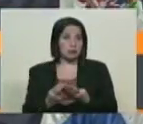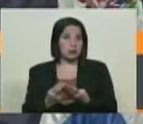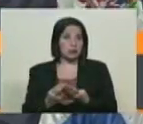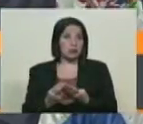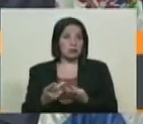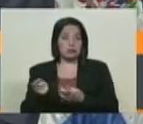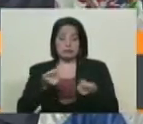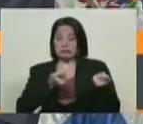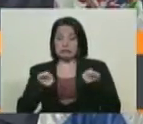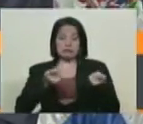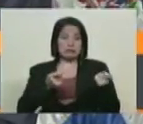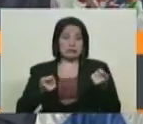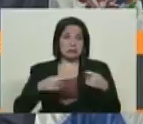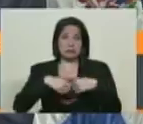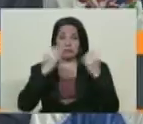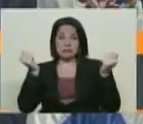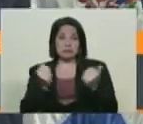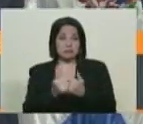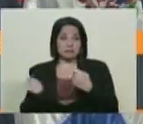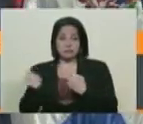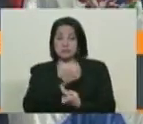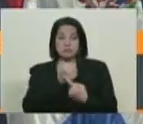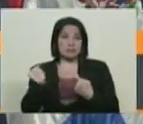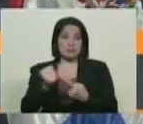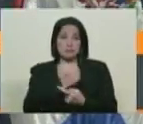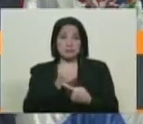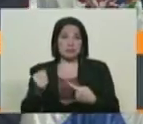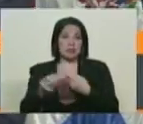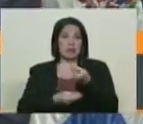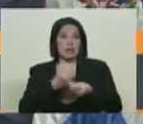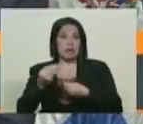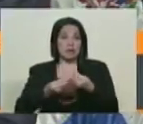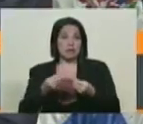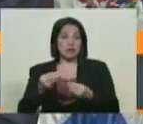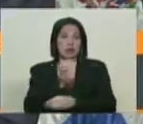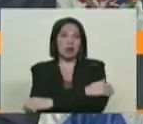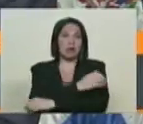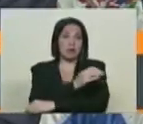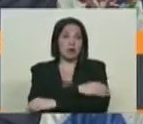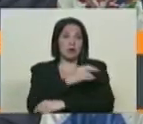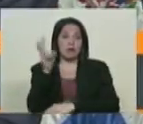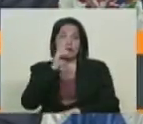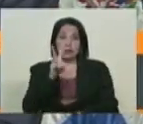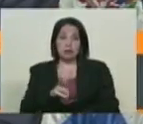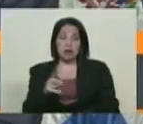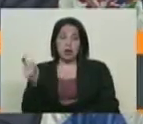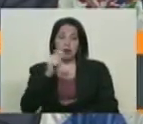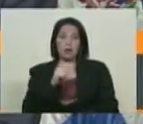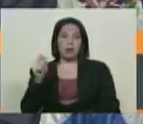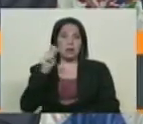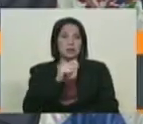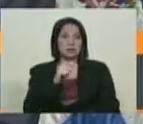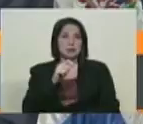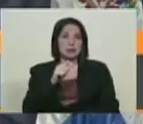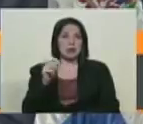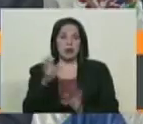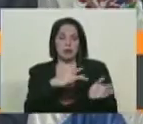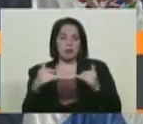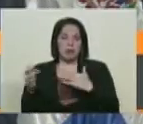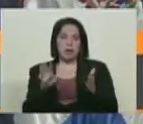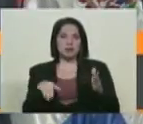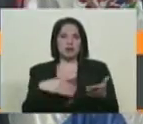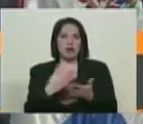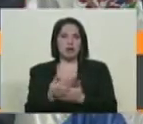situación de violencia como la que perpetró la derecha venezolana entre los meses de marzo a